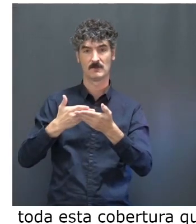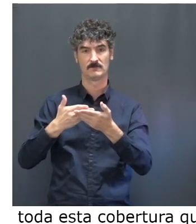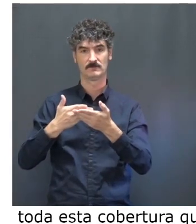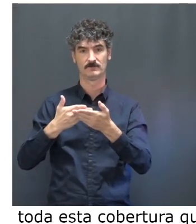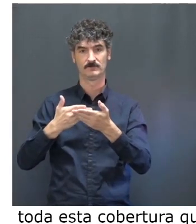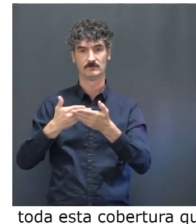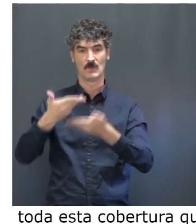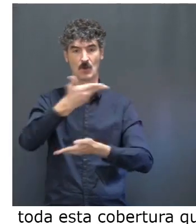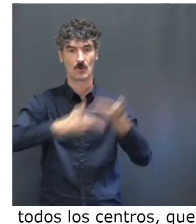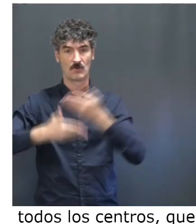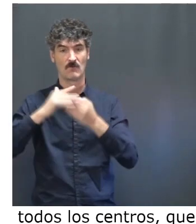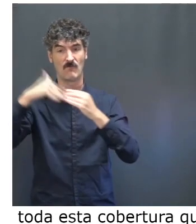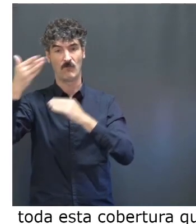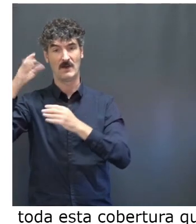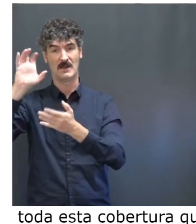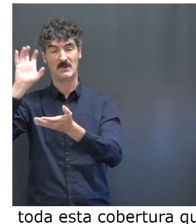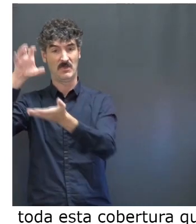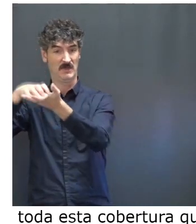tanto con servicios externos,